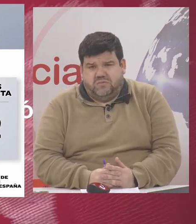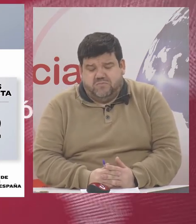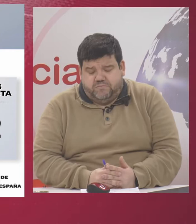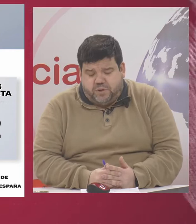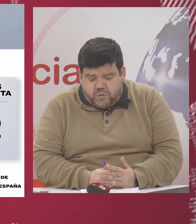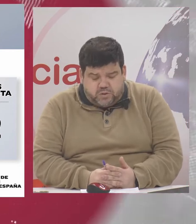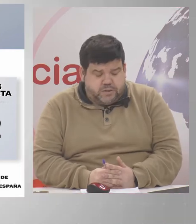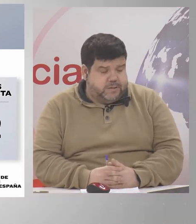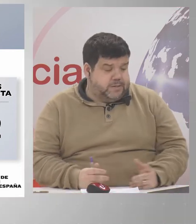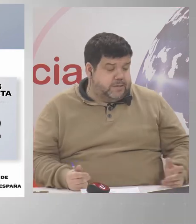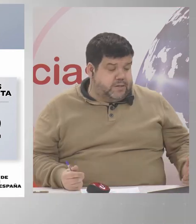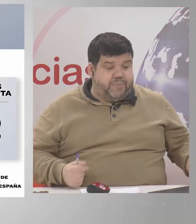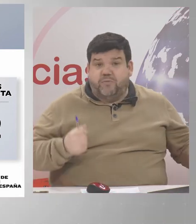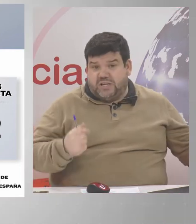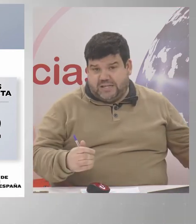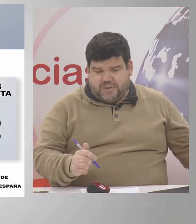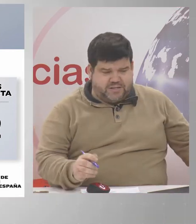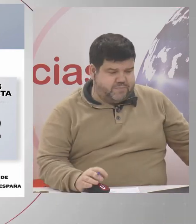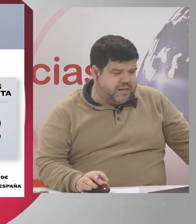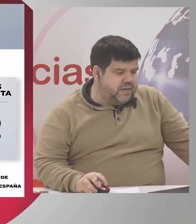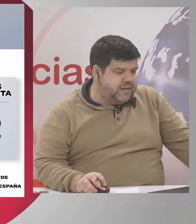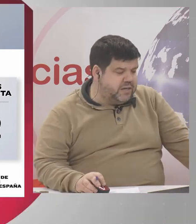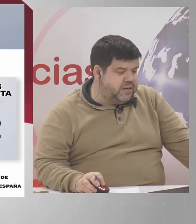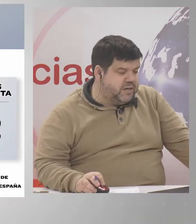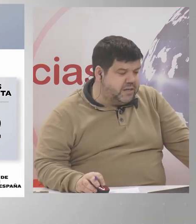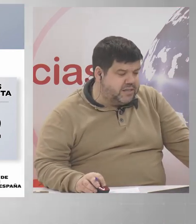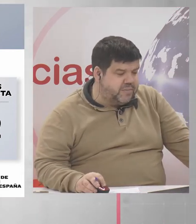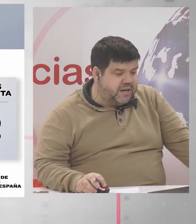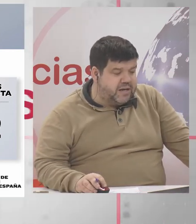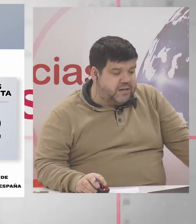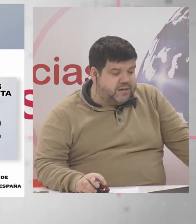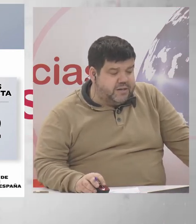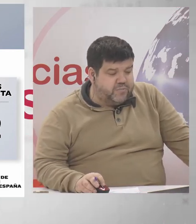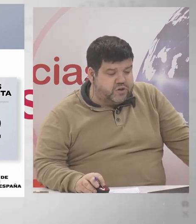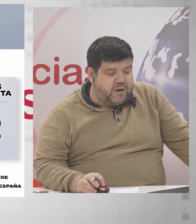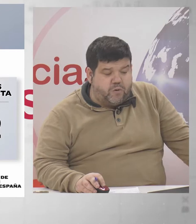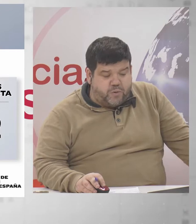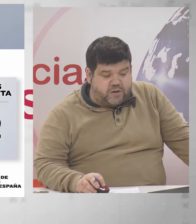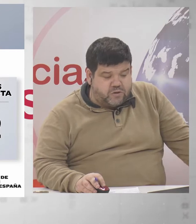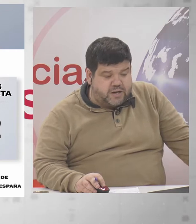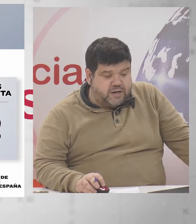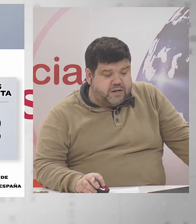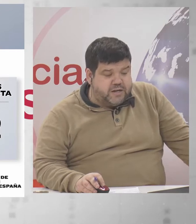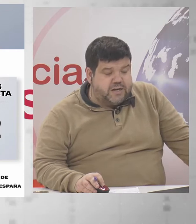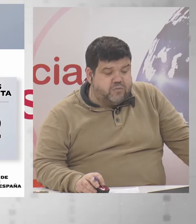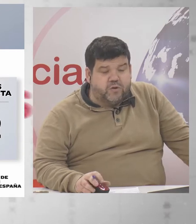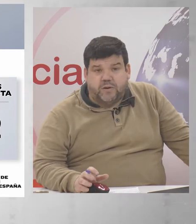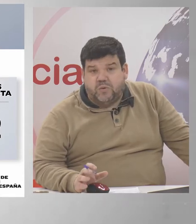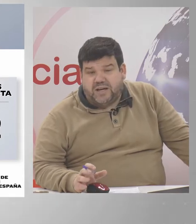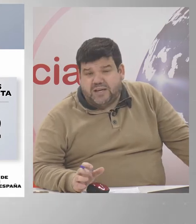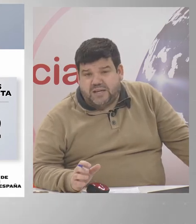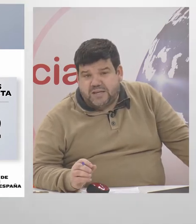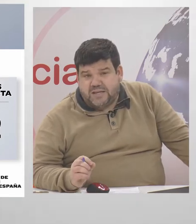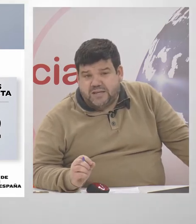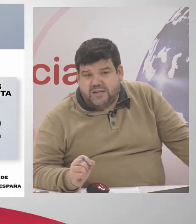5 o 6%. Pero bueno, esperemos que sea más, ¿vale? Y que esta semana próxima os pueda contar que el número de